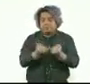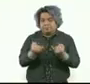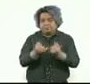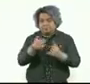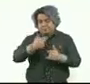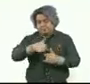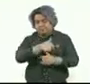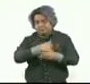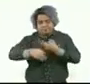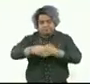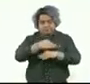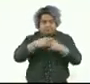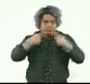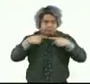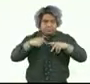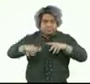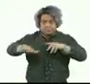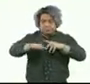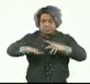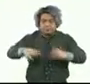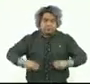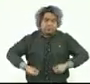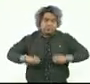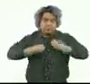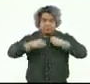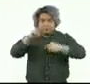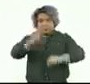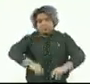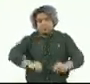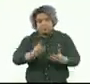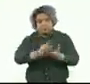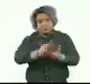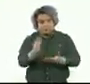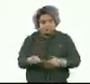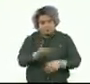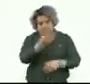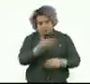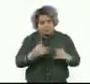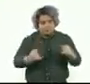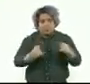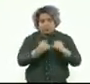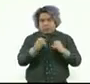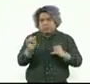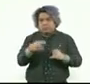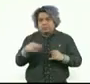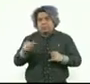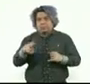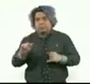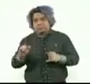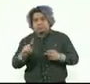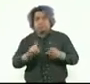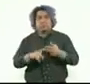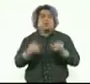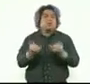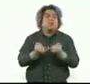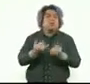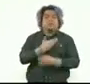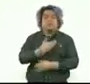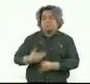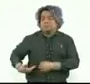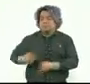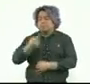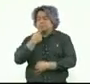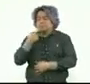de parte de los habitantes de la Ciudad de México, muchas gracias al INSABI y muchas gracias por supuesto al presidente porque este es un